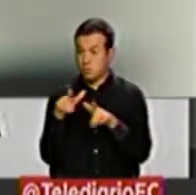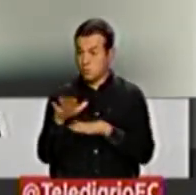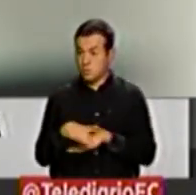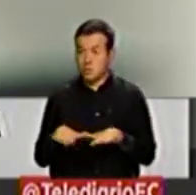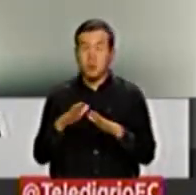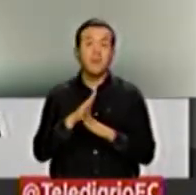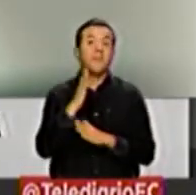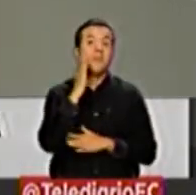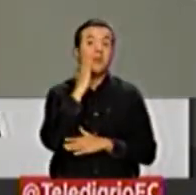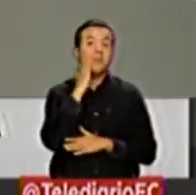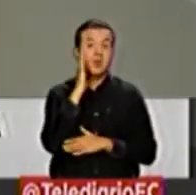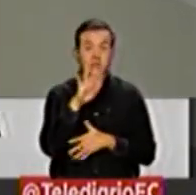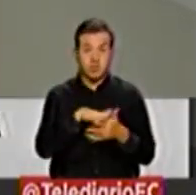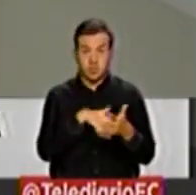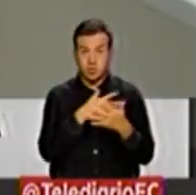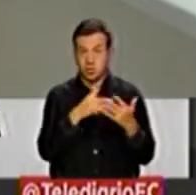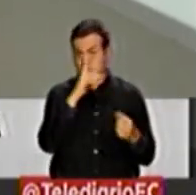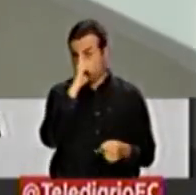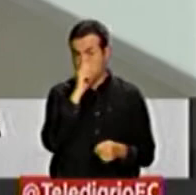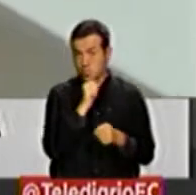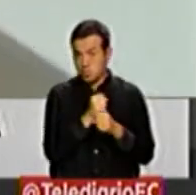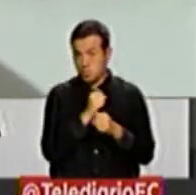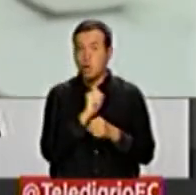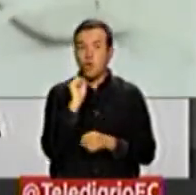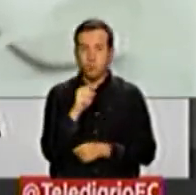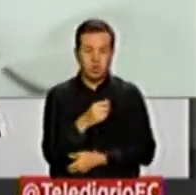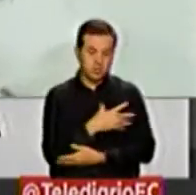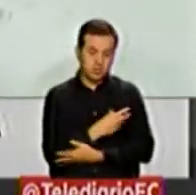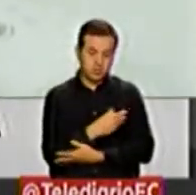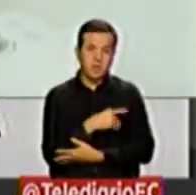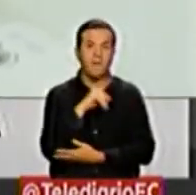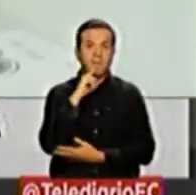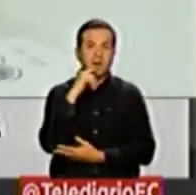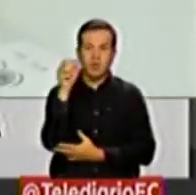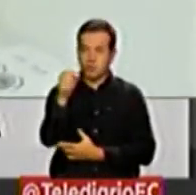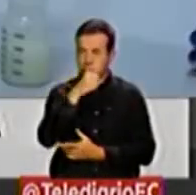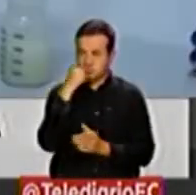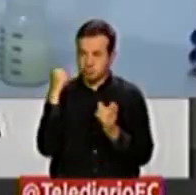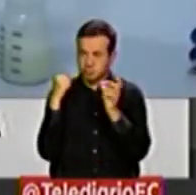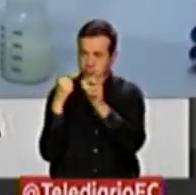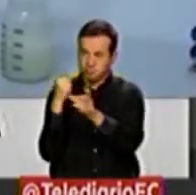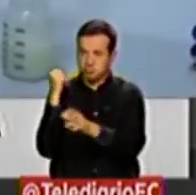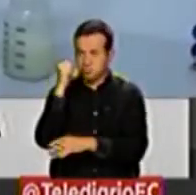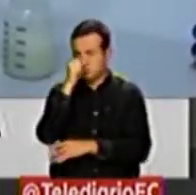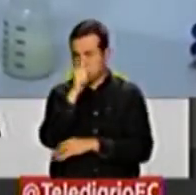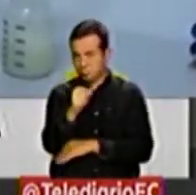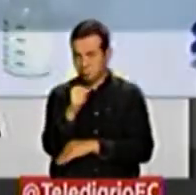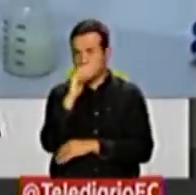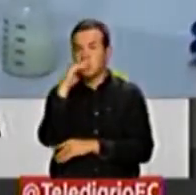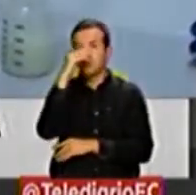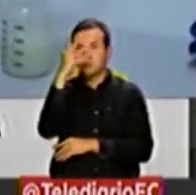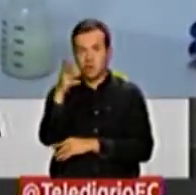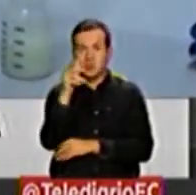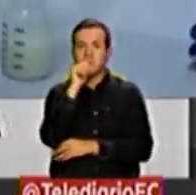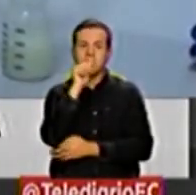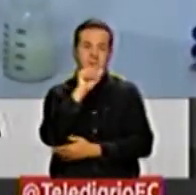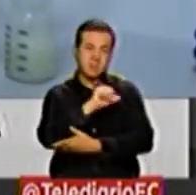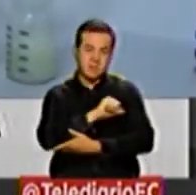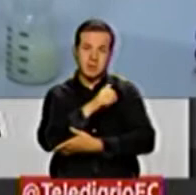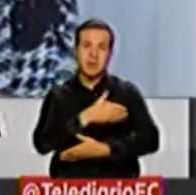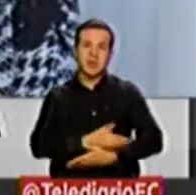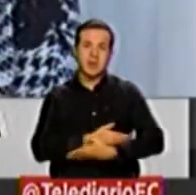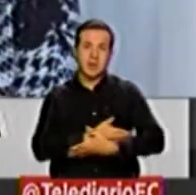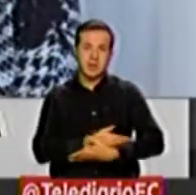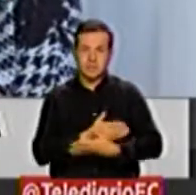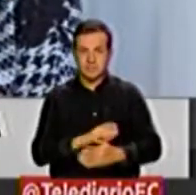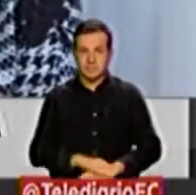madres puedan, en horarios de trabajo, extraer y conservar de manera adecuada la leche materna para la posterior alimentación de sus hijos.